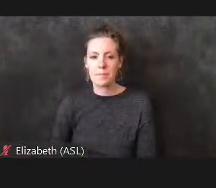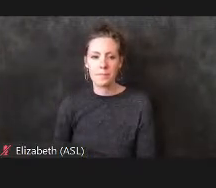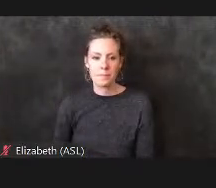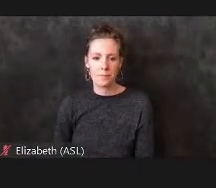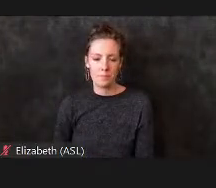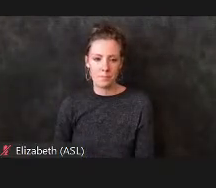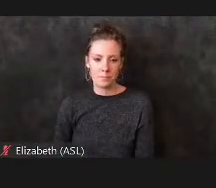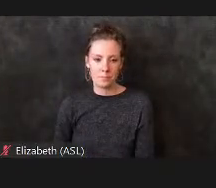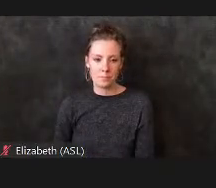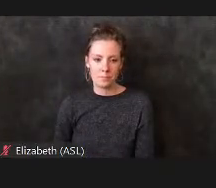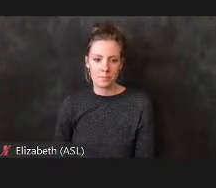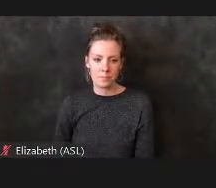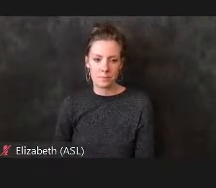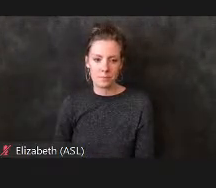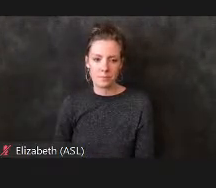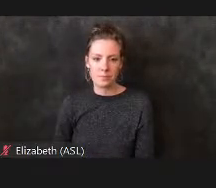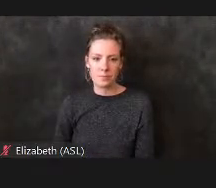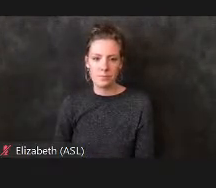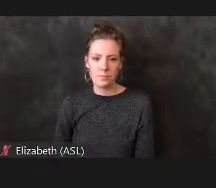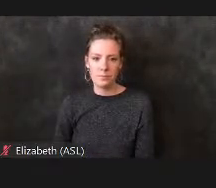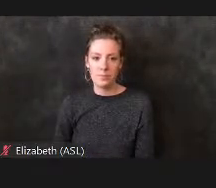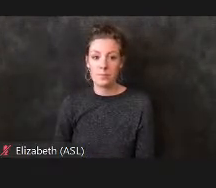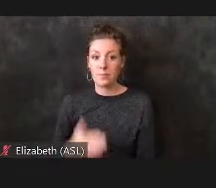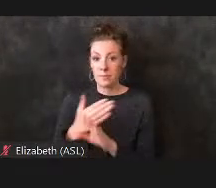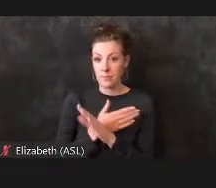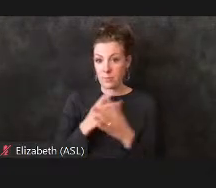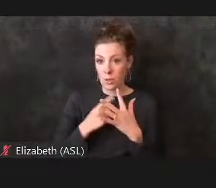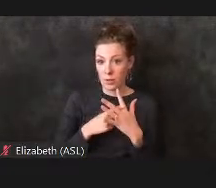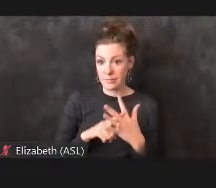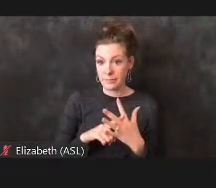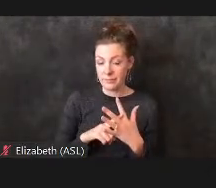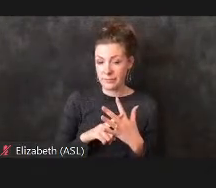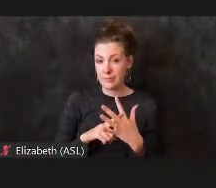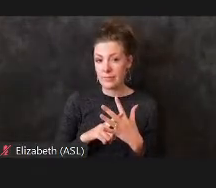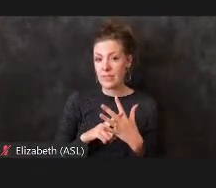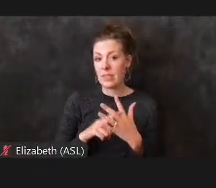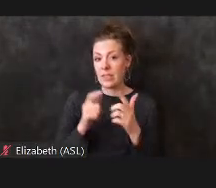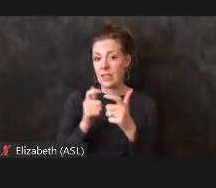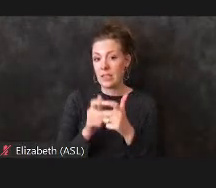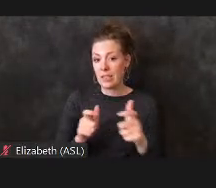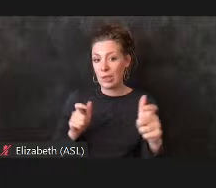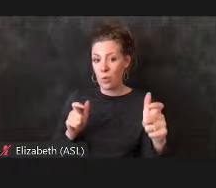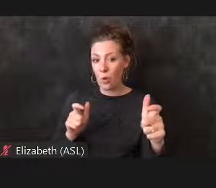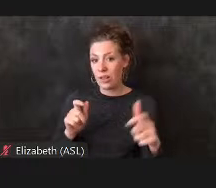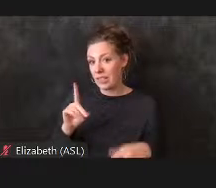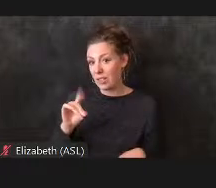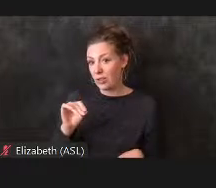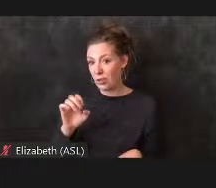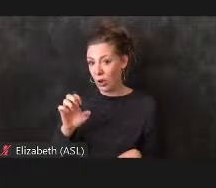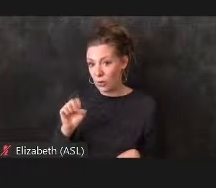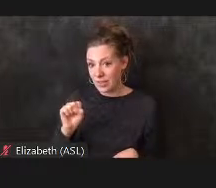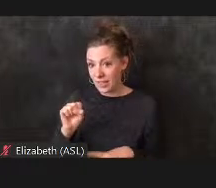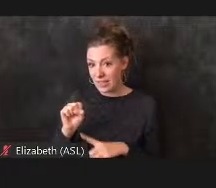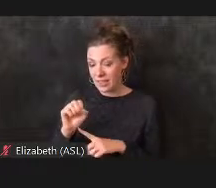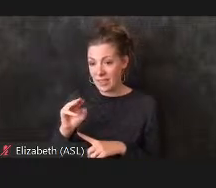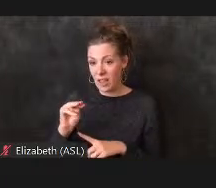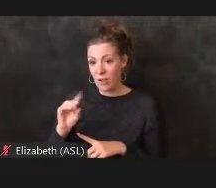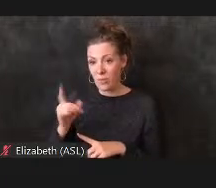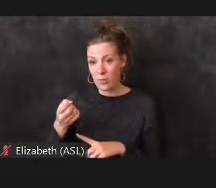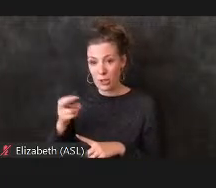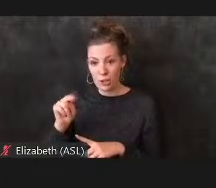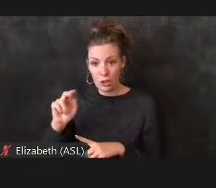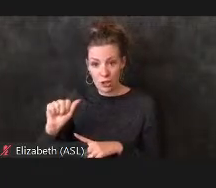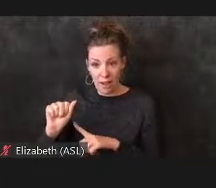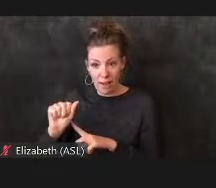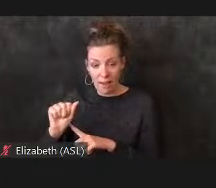dosis en un tiempo rápido. Antes de seguir adelante, también quiero decirle que la cuarentena de dosis de